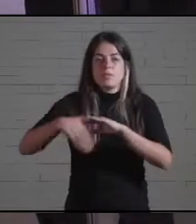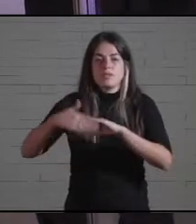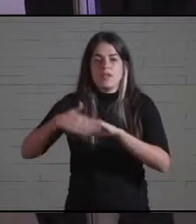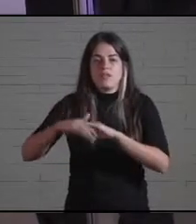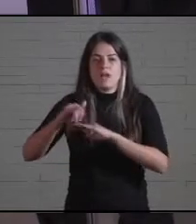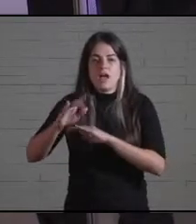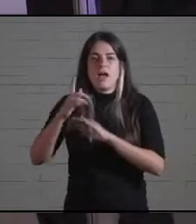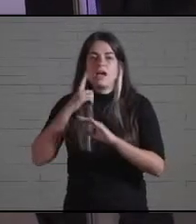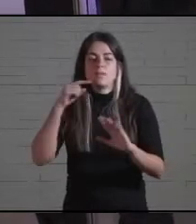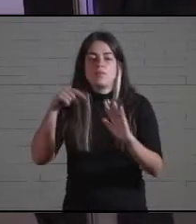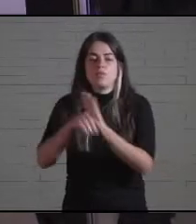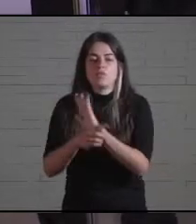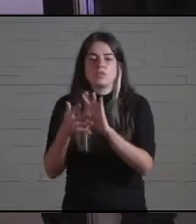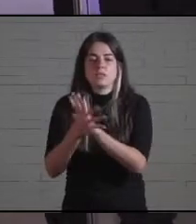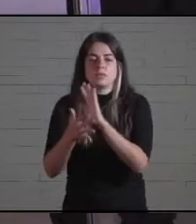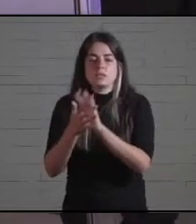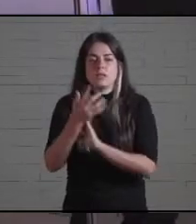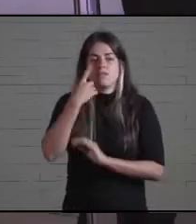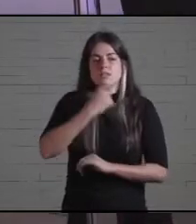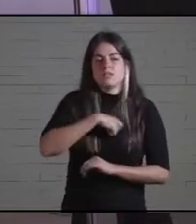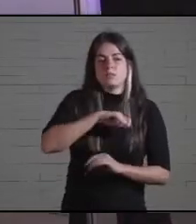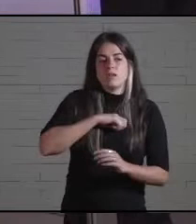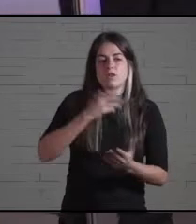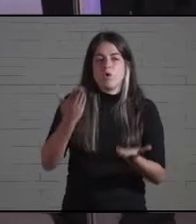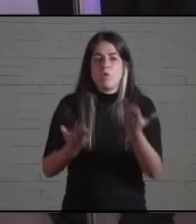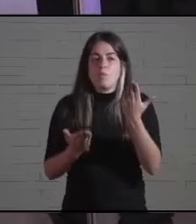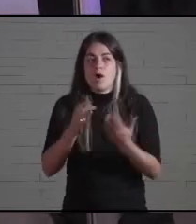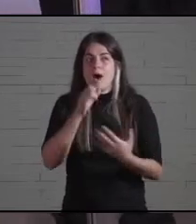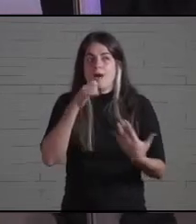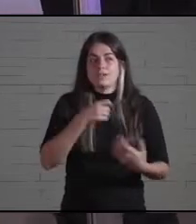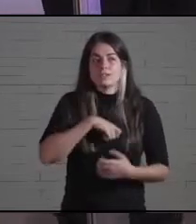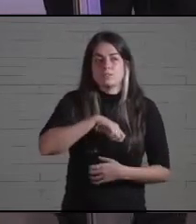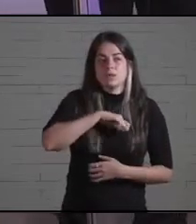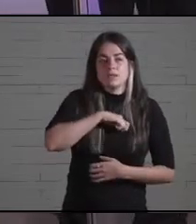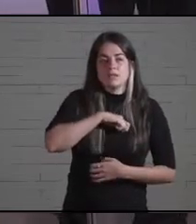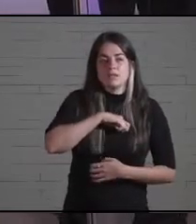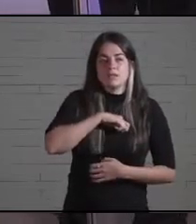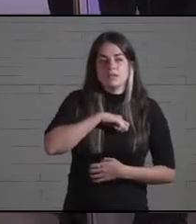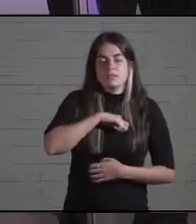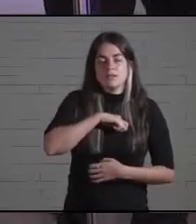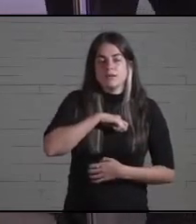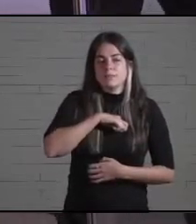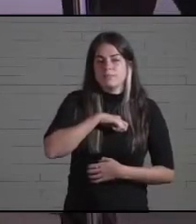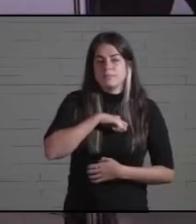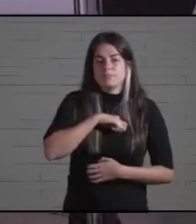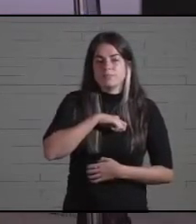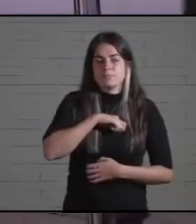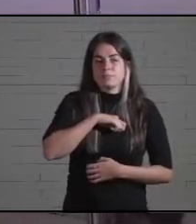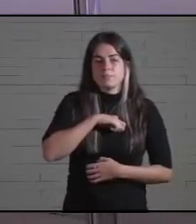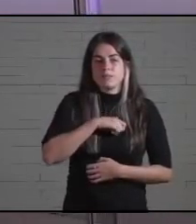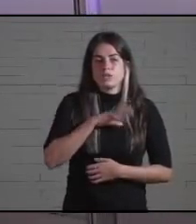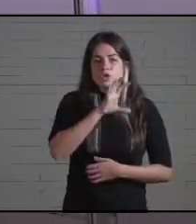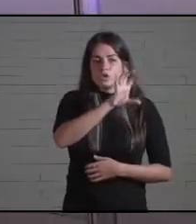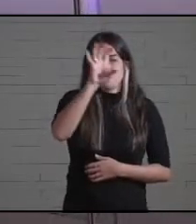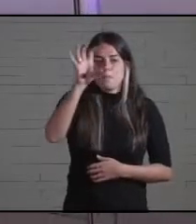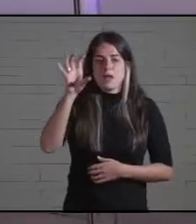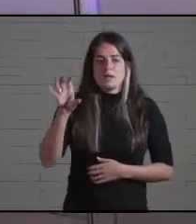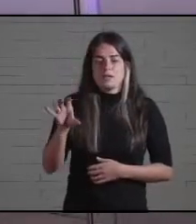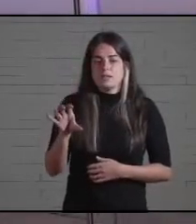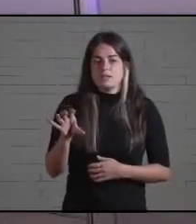si comparamos España, pues ahora España es de los más de los países